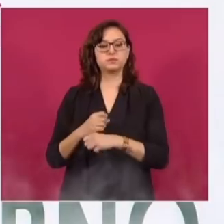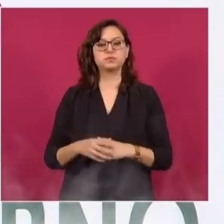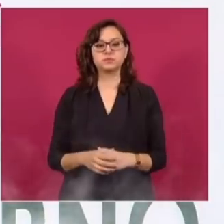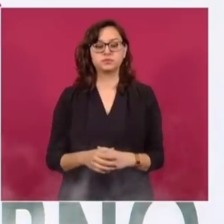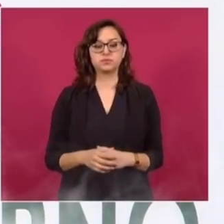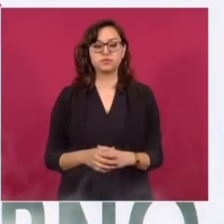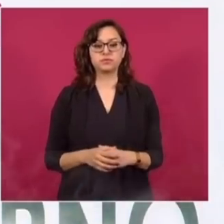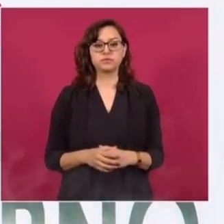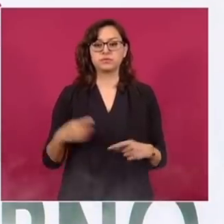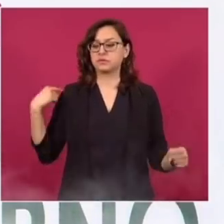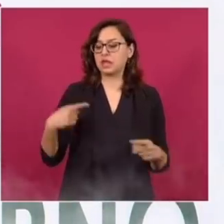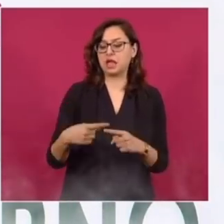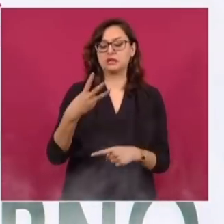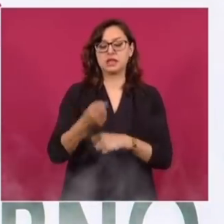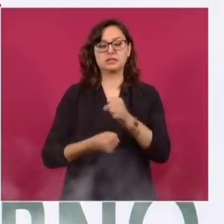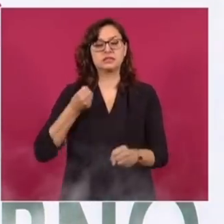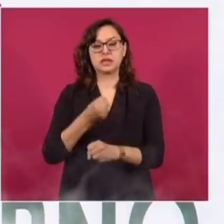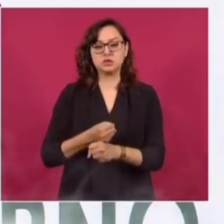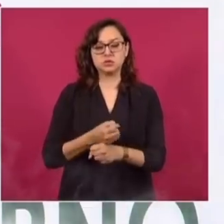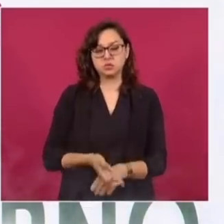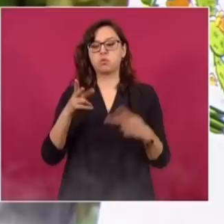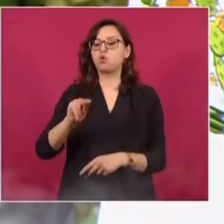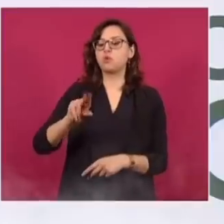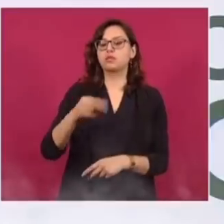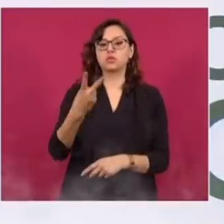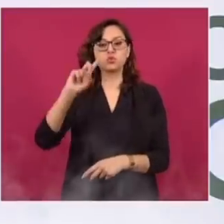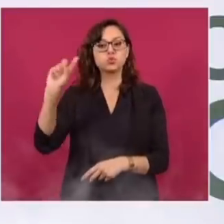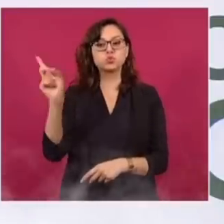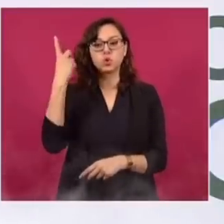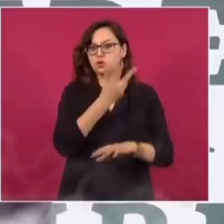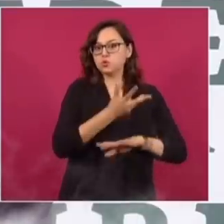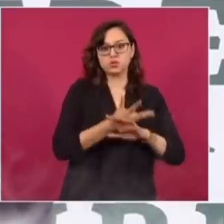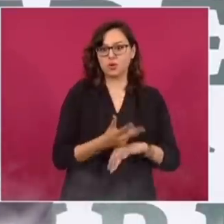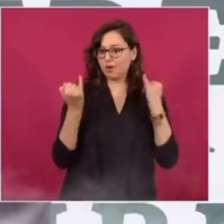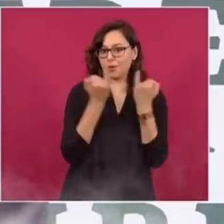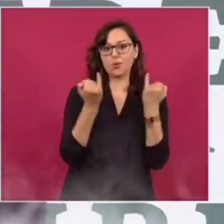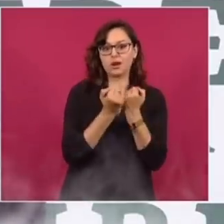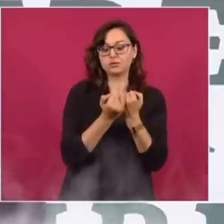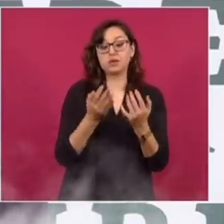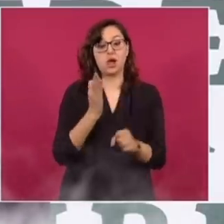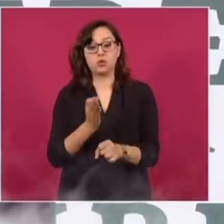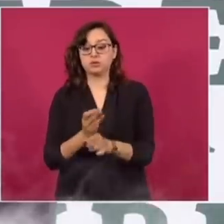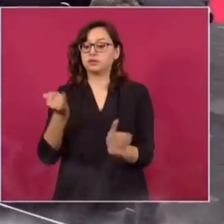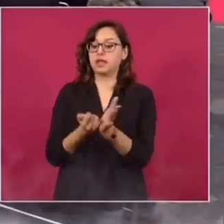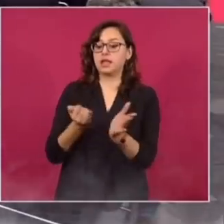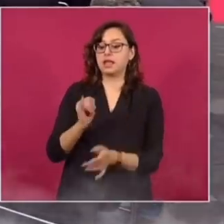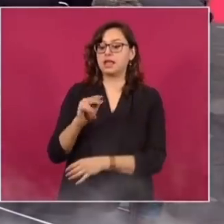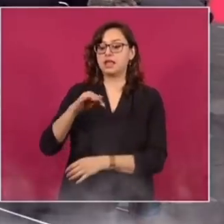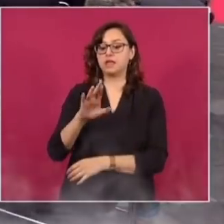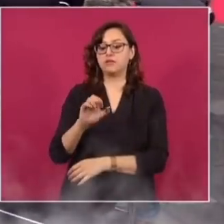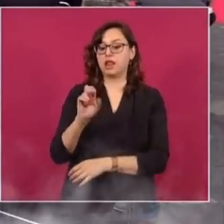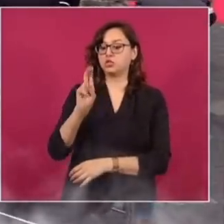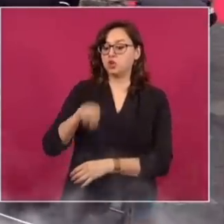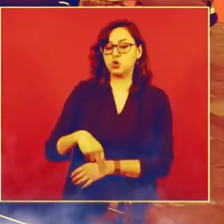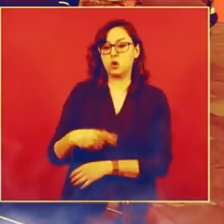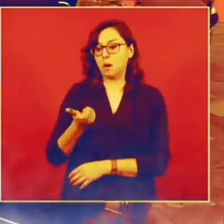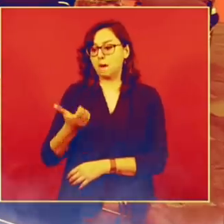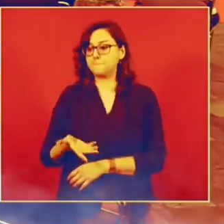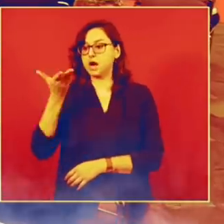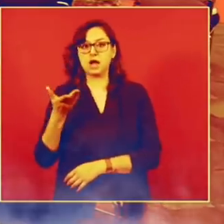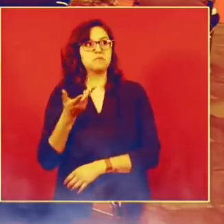en poco más de tres años el peso se ha fortalecido la economía se está recuperando la inflación es menor a la de nuestro país vecino del norte